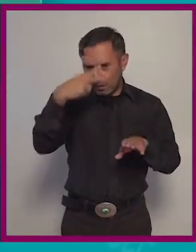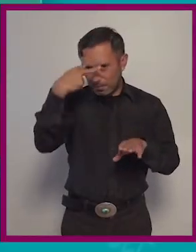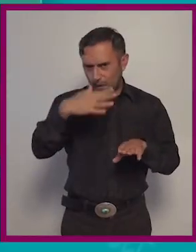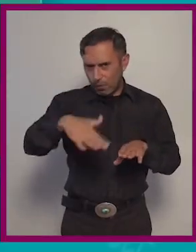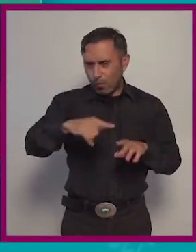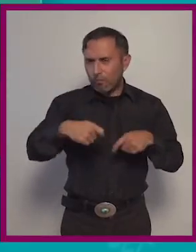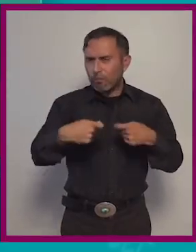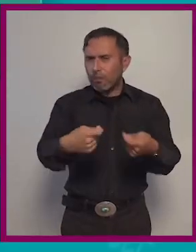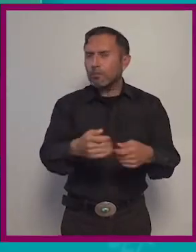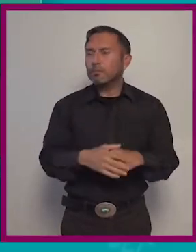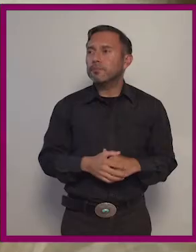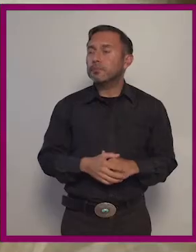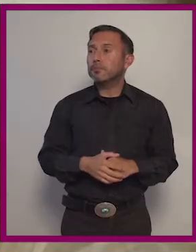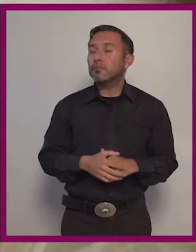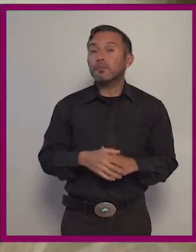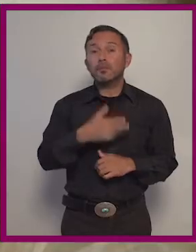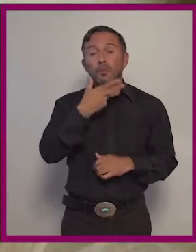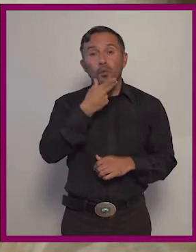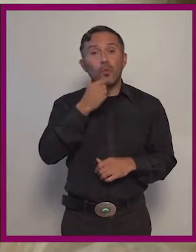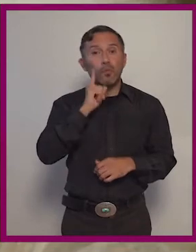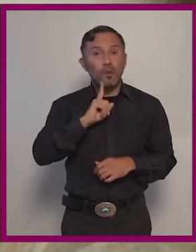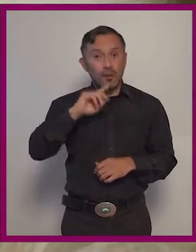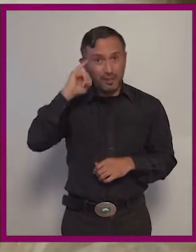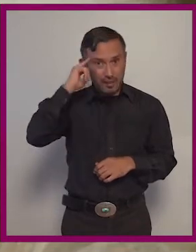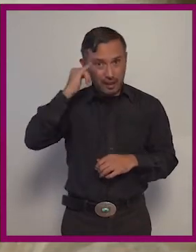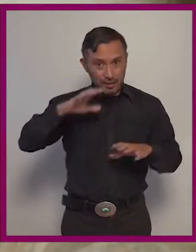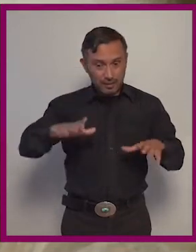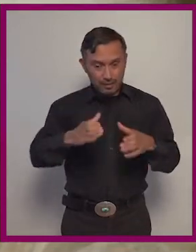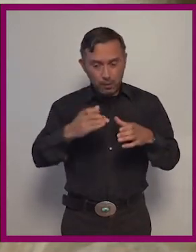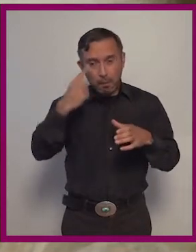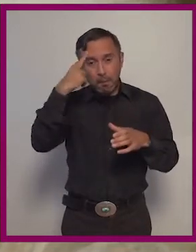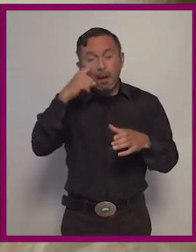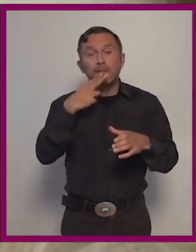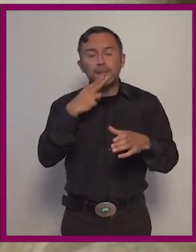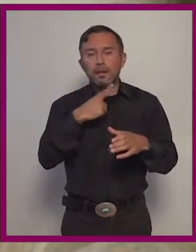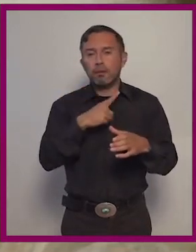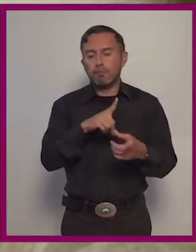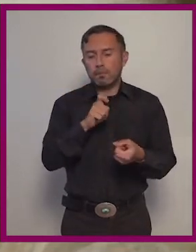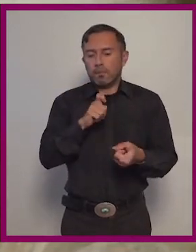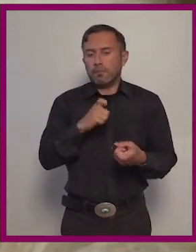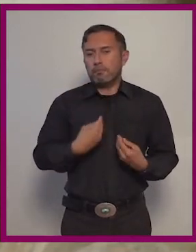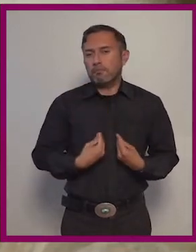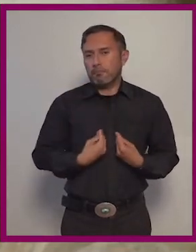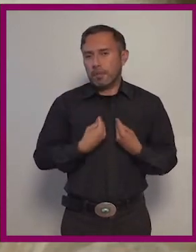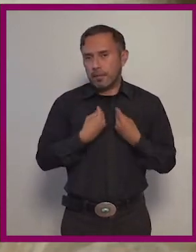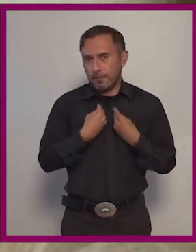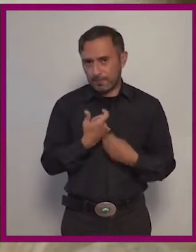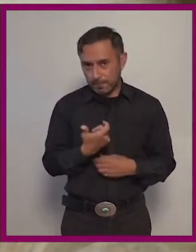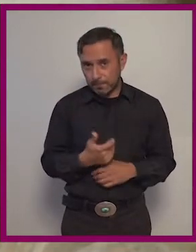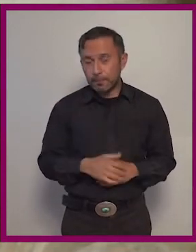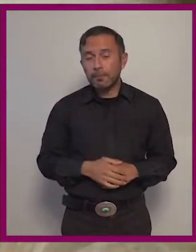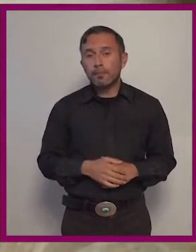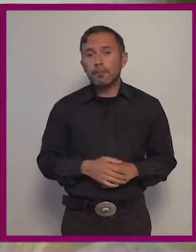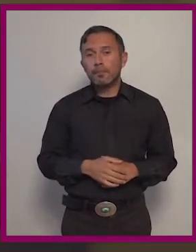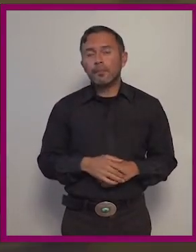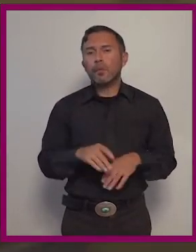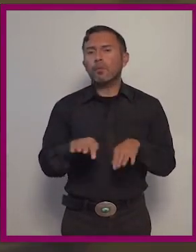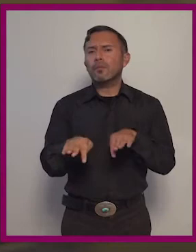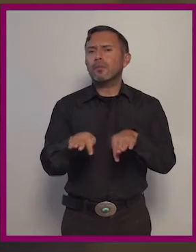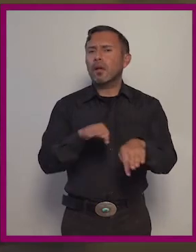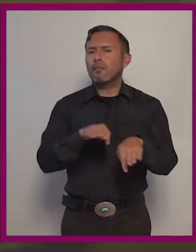artesanos o como artesana ha sido el sustento de nuestra vida, ¿no? Es la forma de un oficio